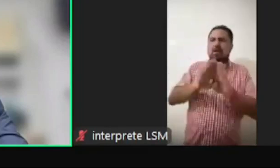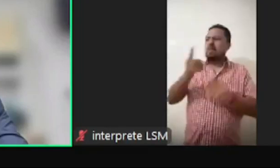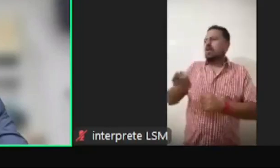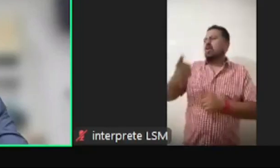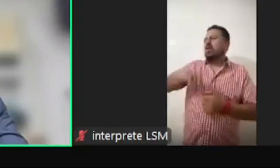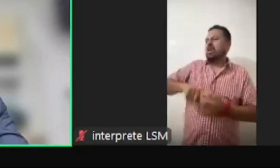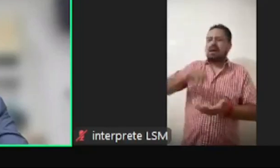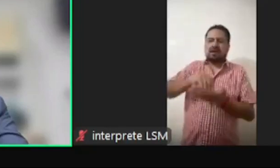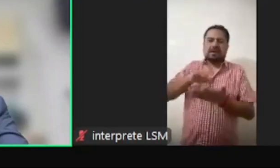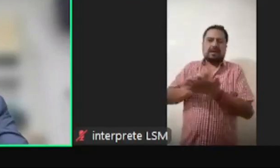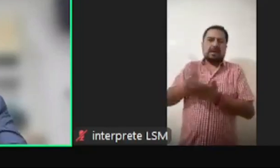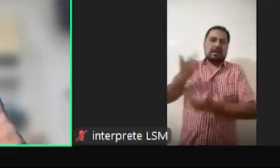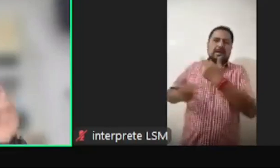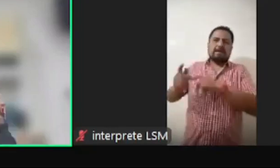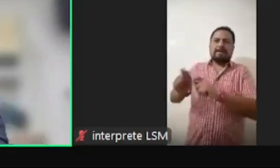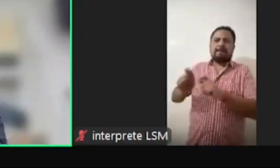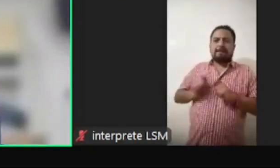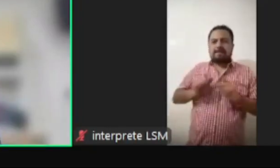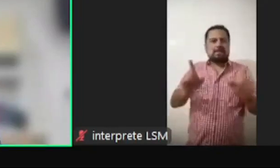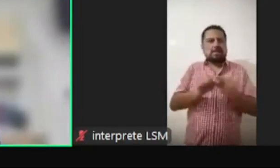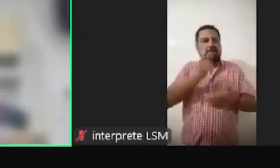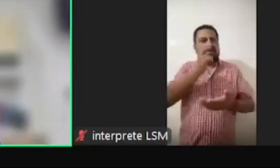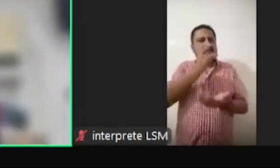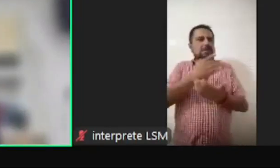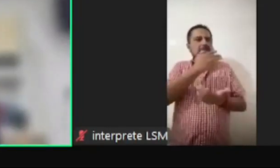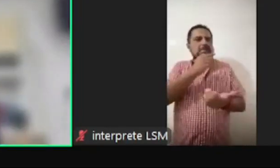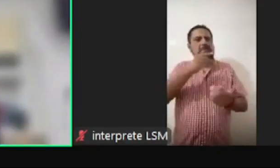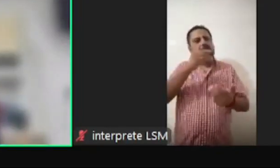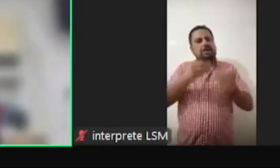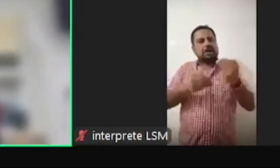reencausados. Es la cuenta, magistrada presidenta, magistradas, magistrado.